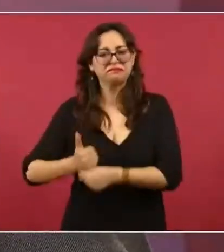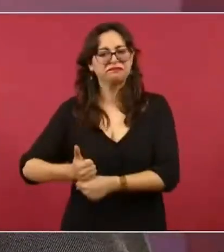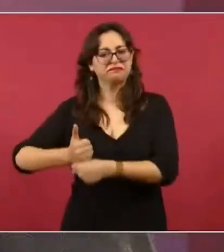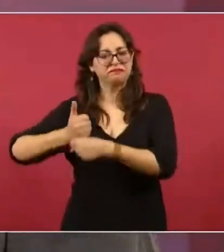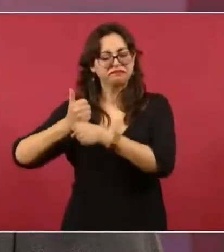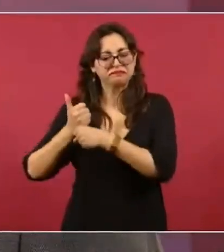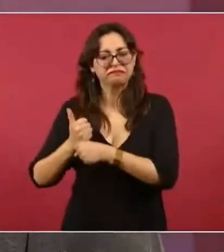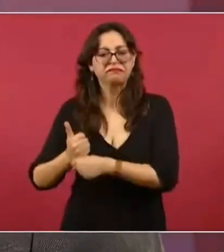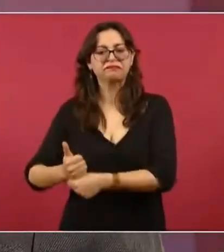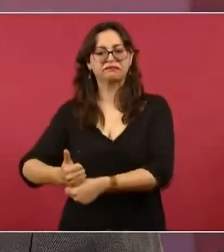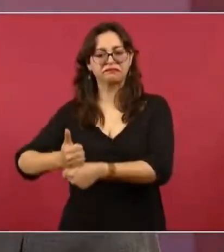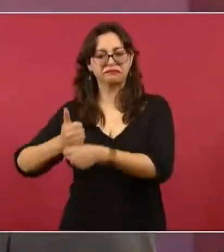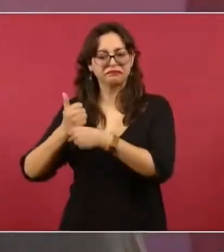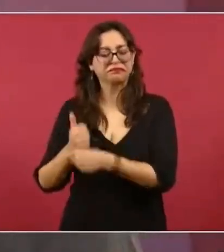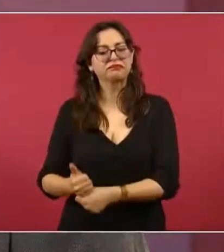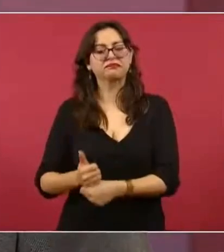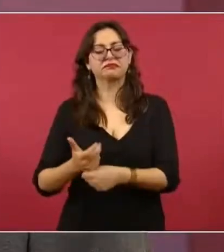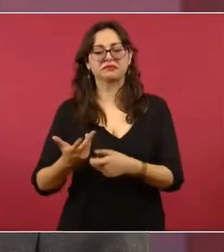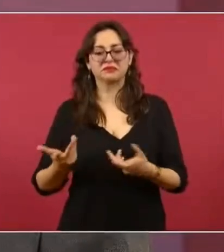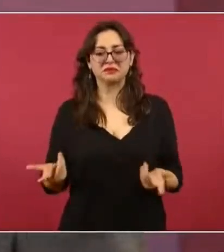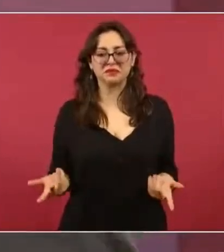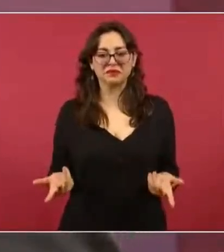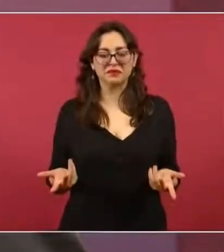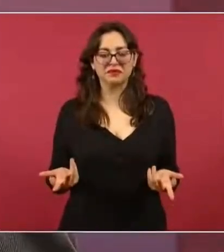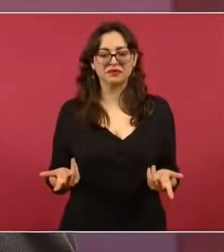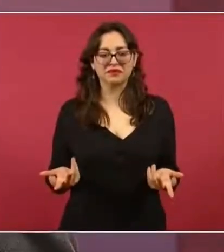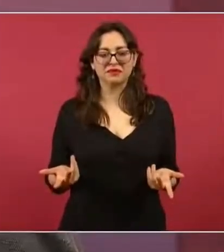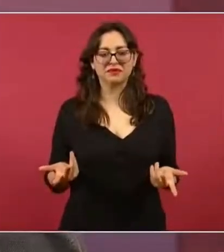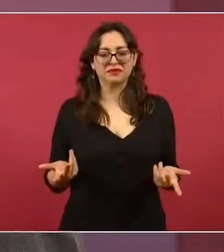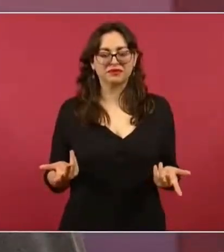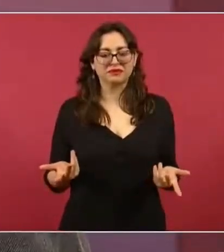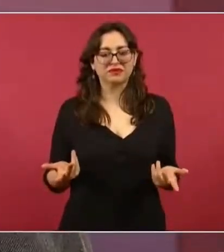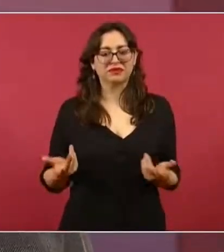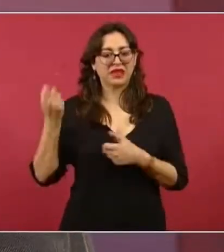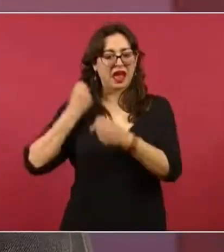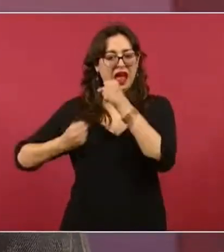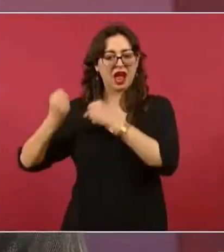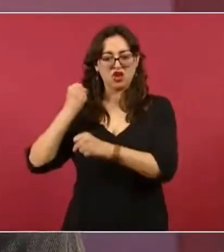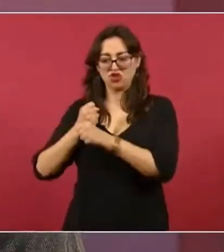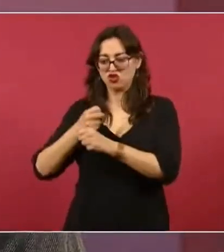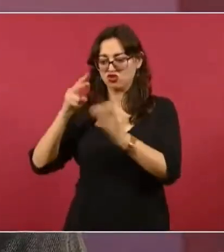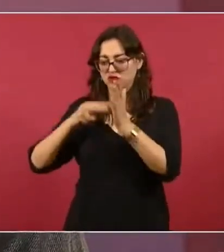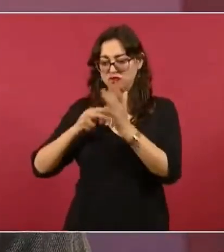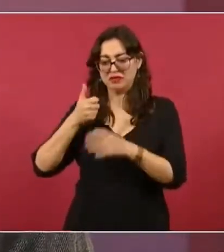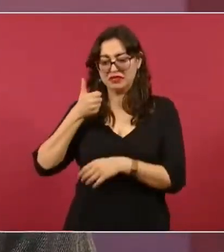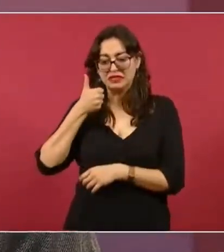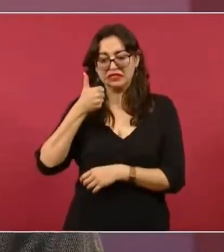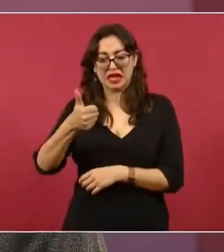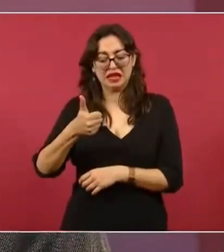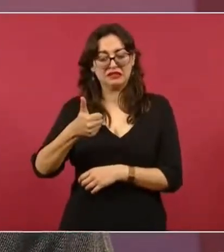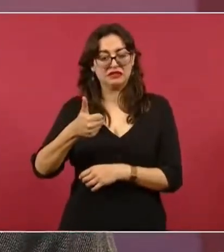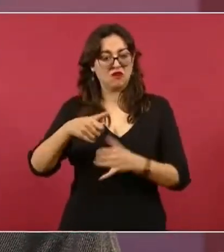Imagínense lo que costó el fraude electoral del 2006.